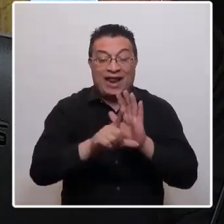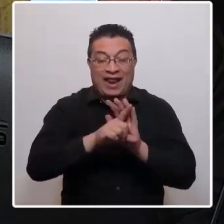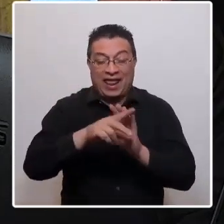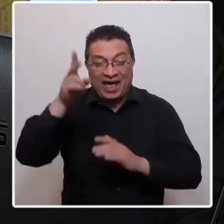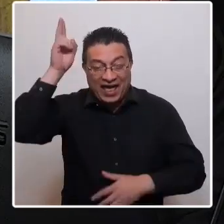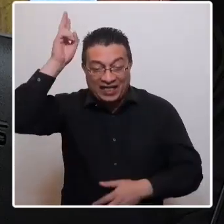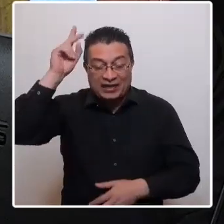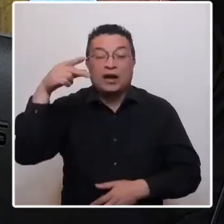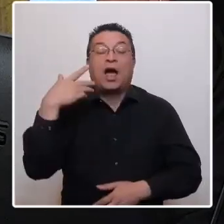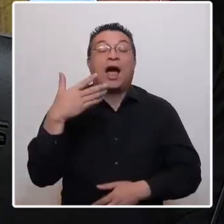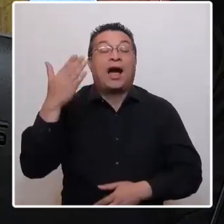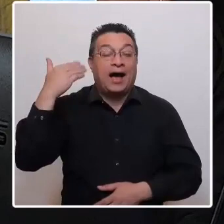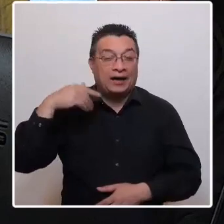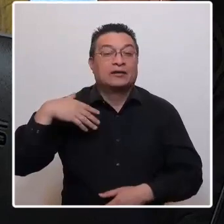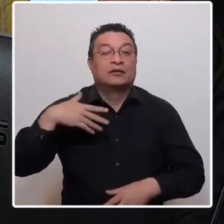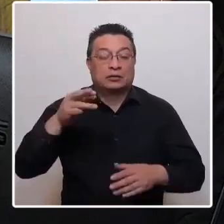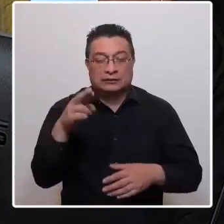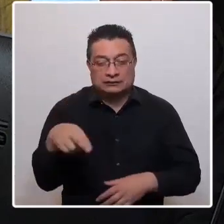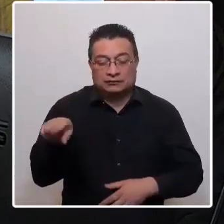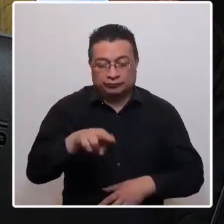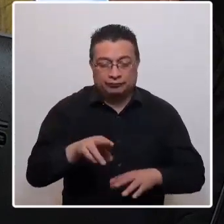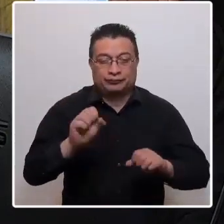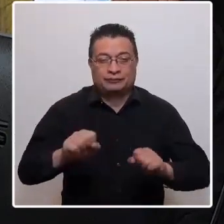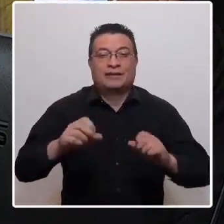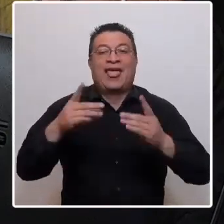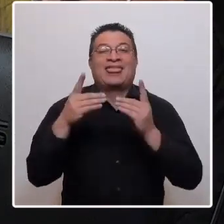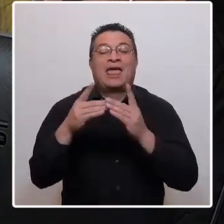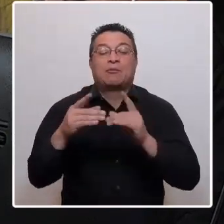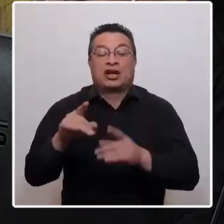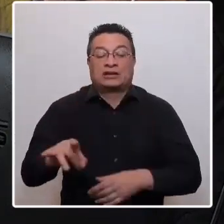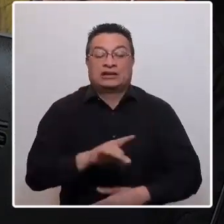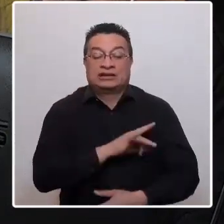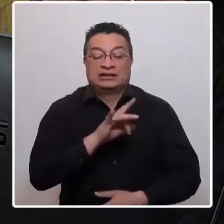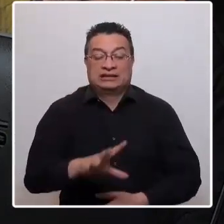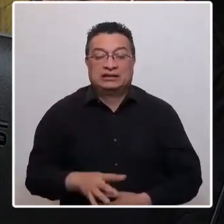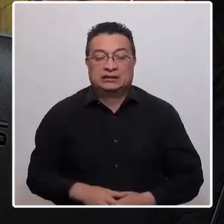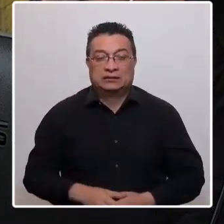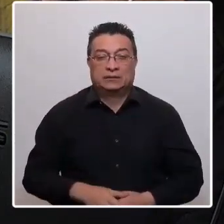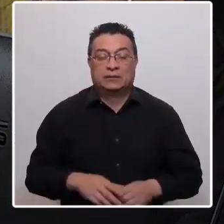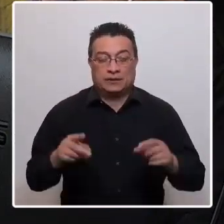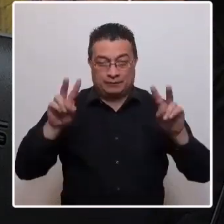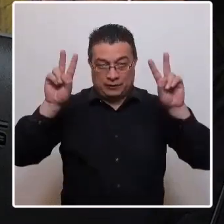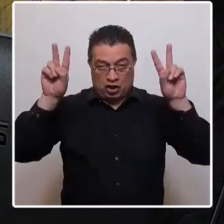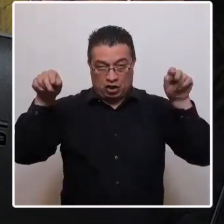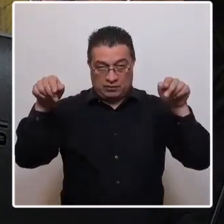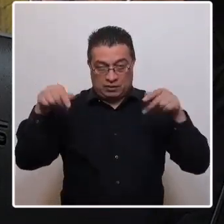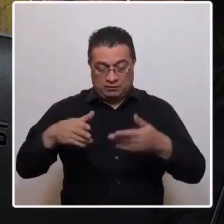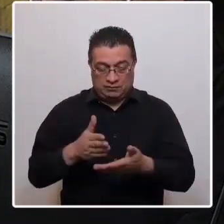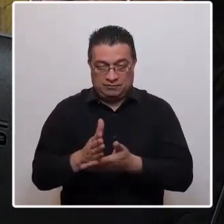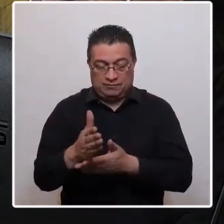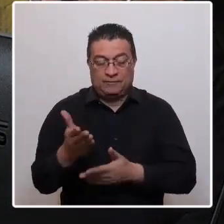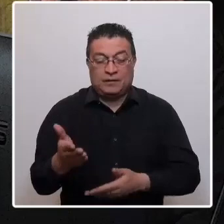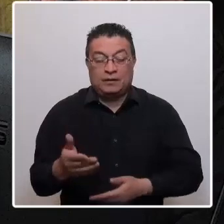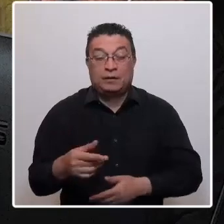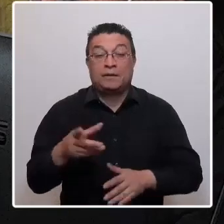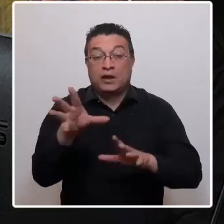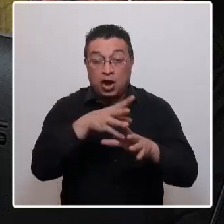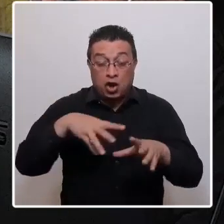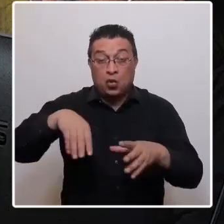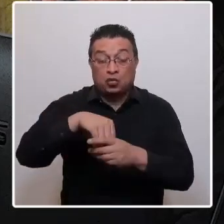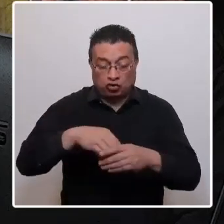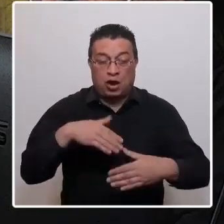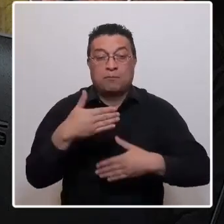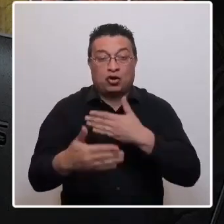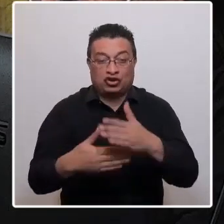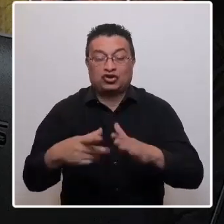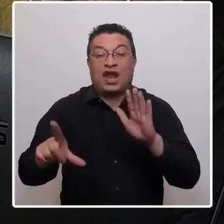se retomaba la democracia en este país. Abro comillas. La discusión de este proceso de ley va